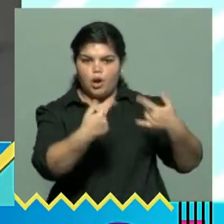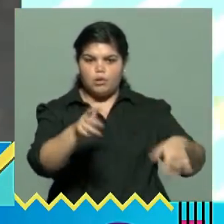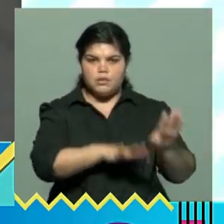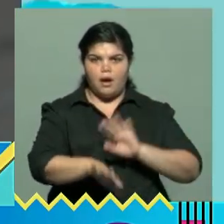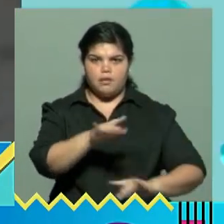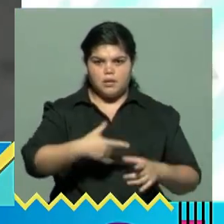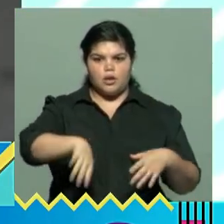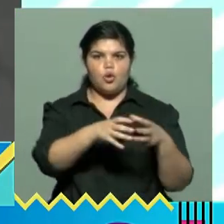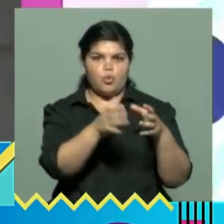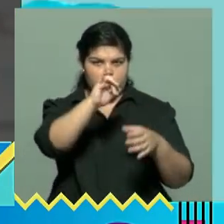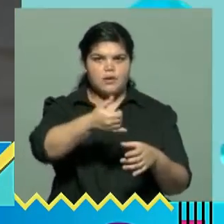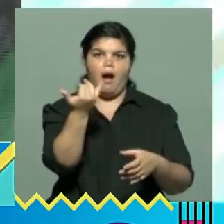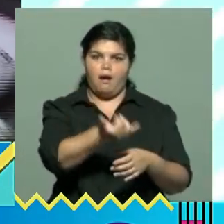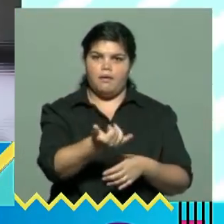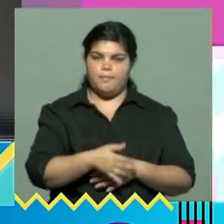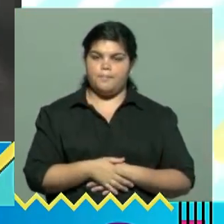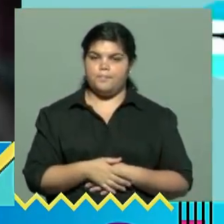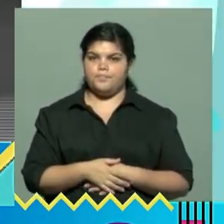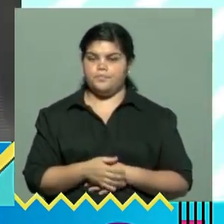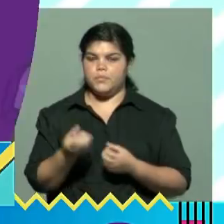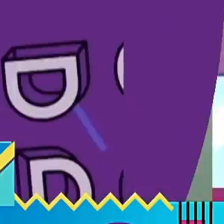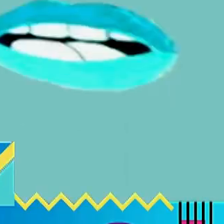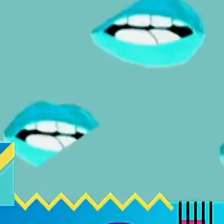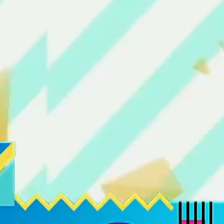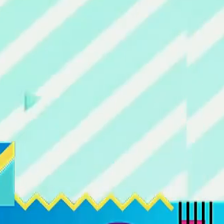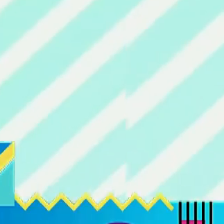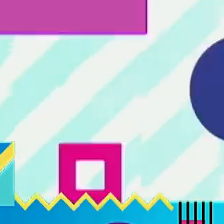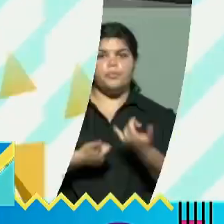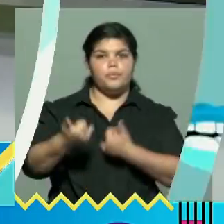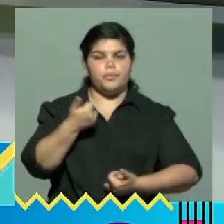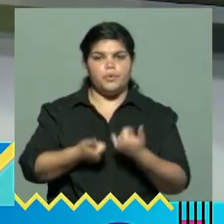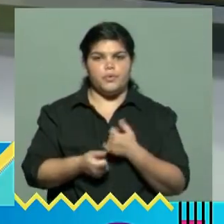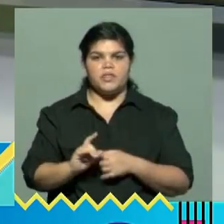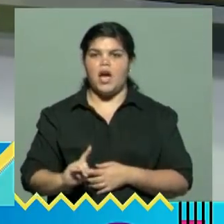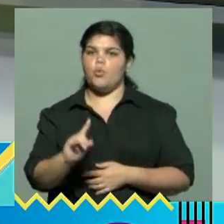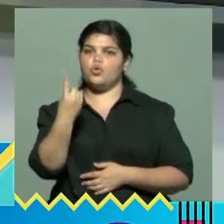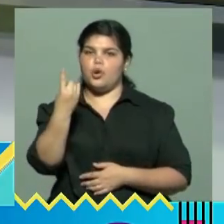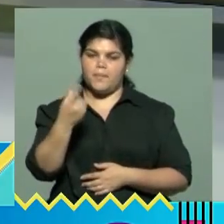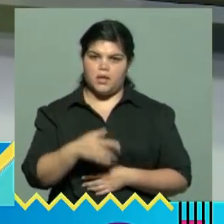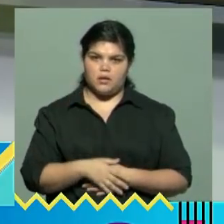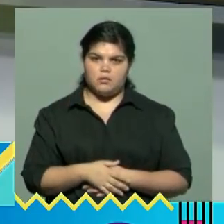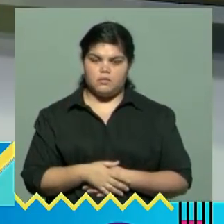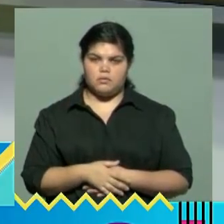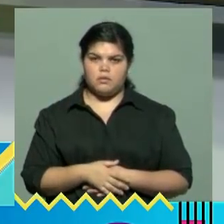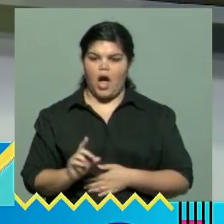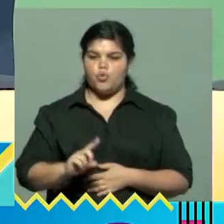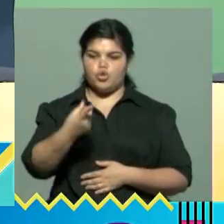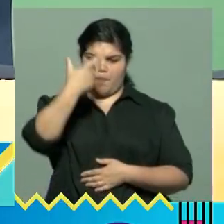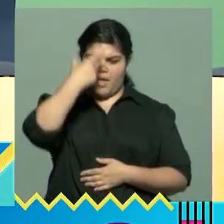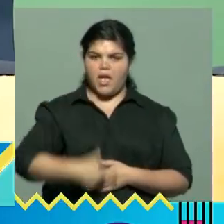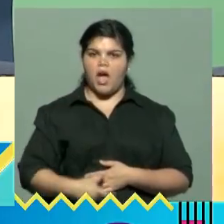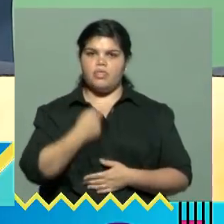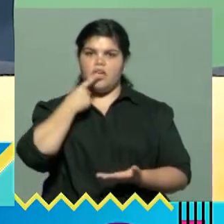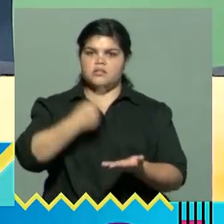realizan. Bien, bueno, recién hablabas un poco de la autonomía, ¿no? La autonomía sobre nuestro cuerpo